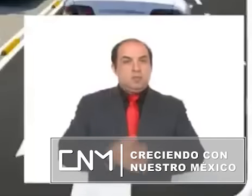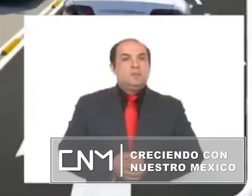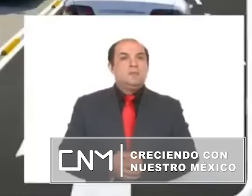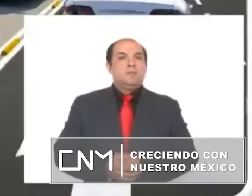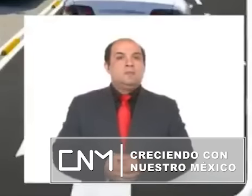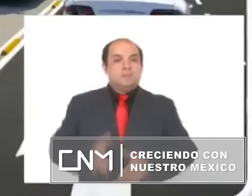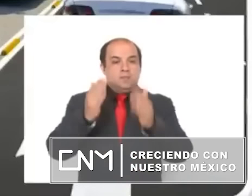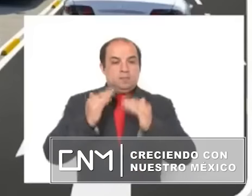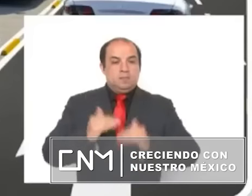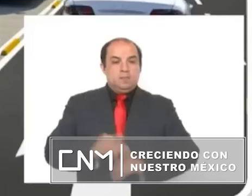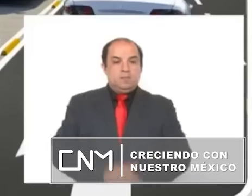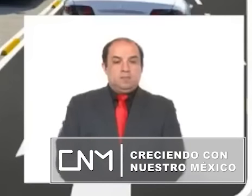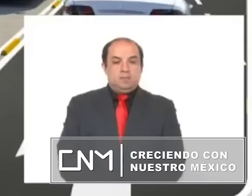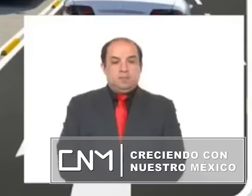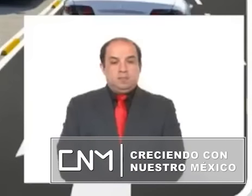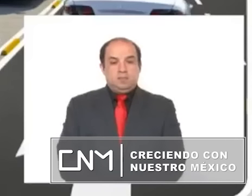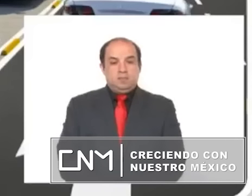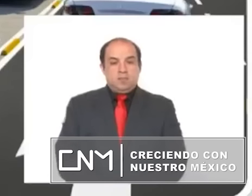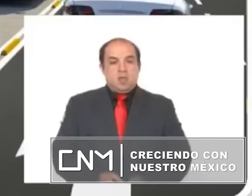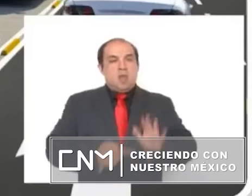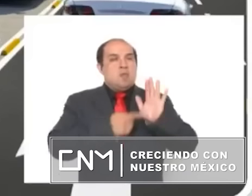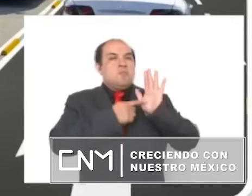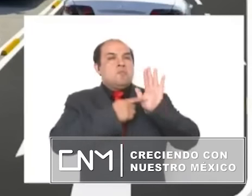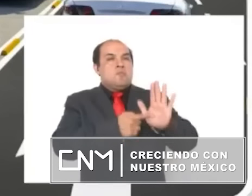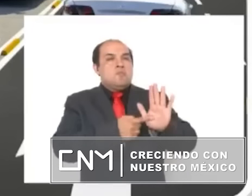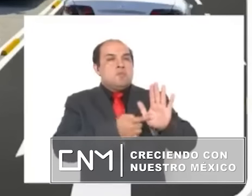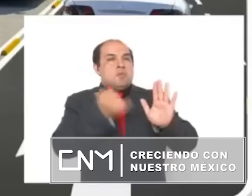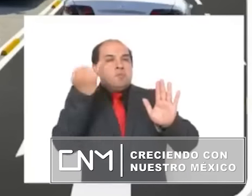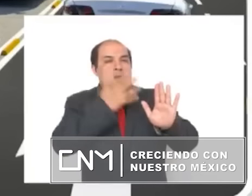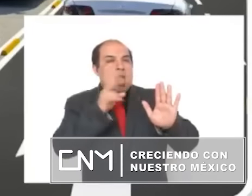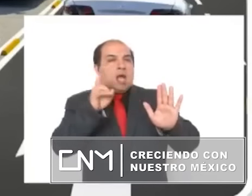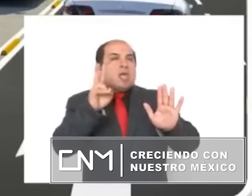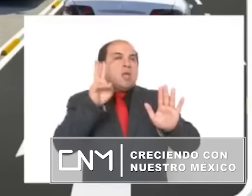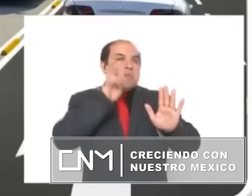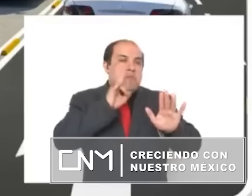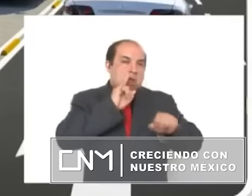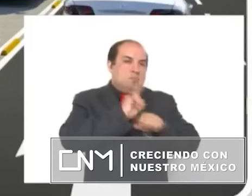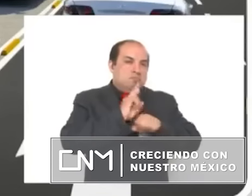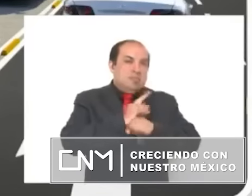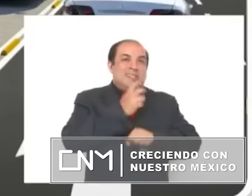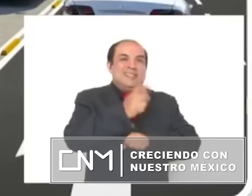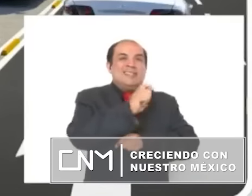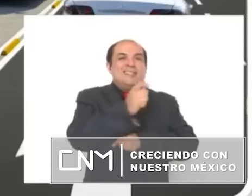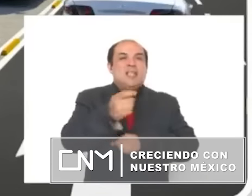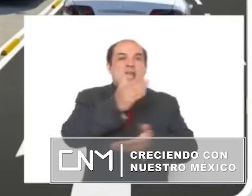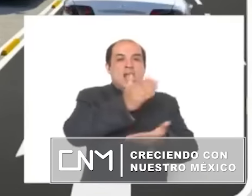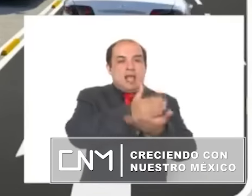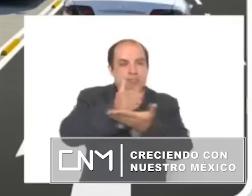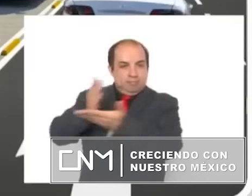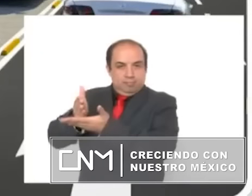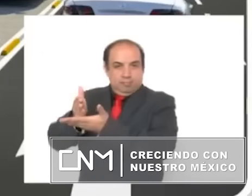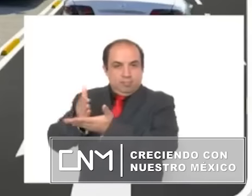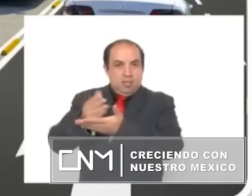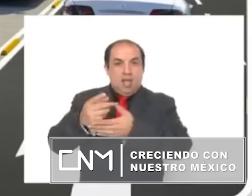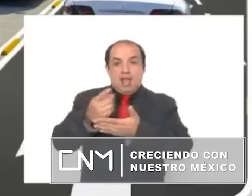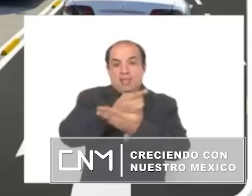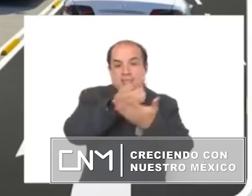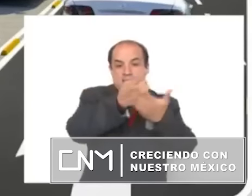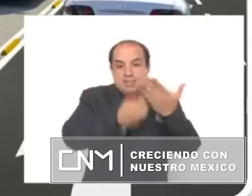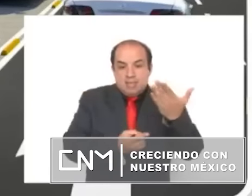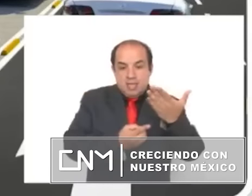siguiente. Aquí una imagen objetivo de lo que serán las estaciones, el diseño de las